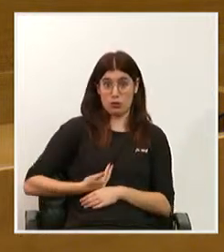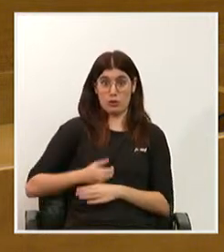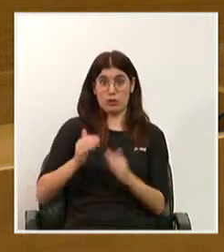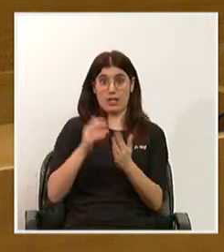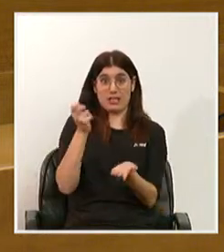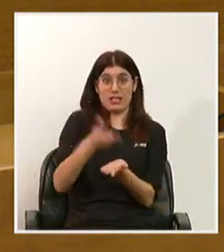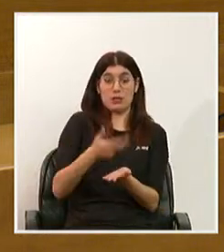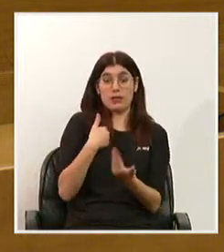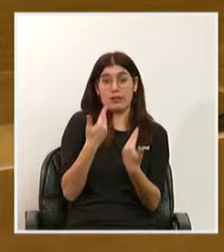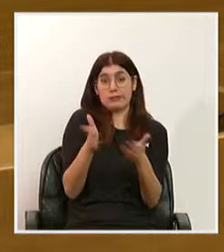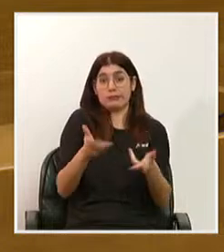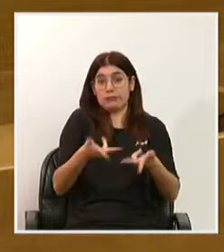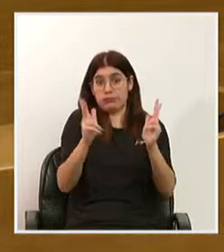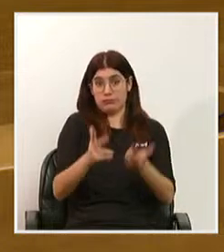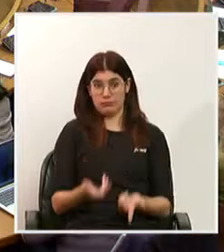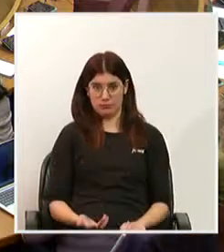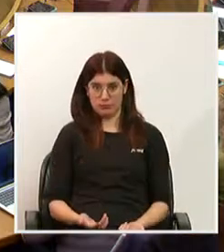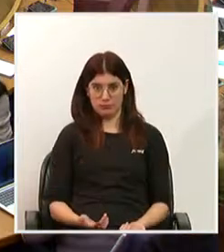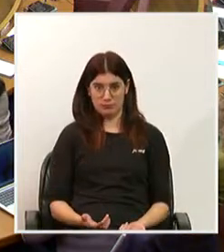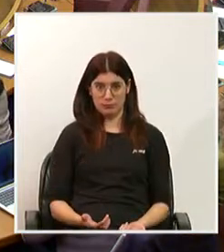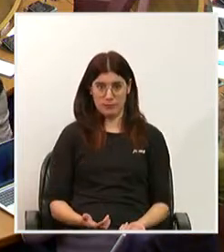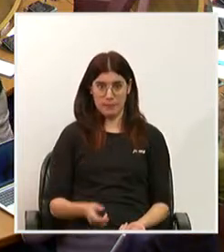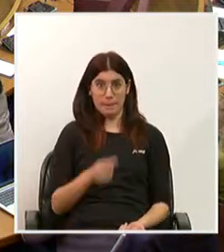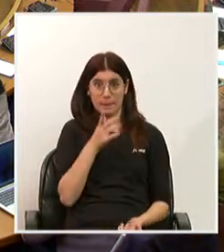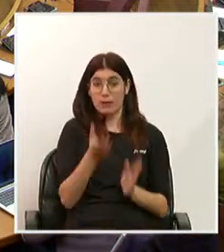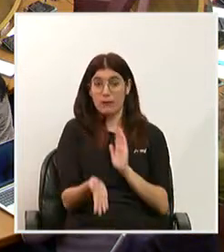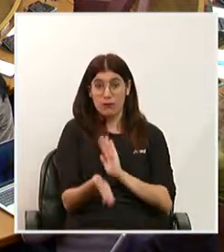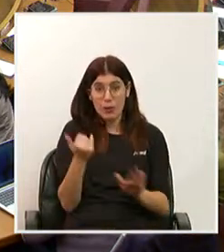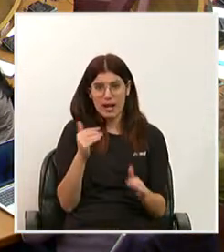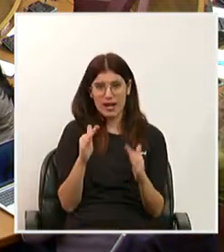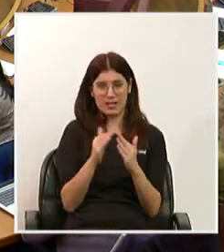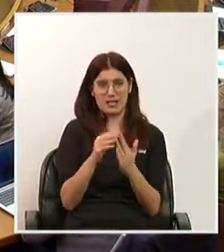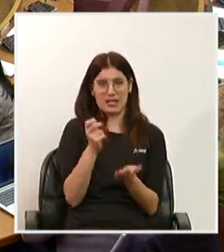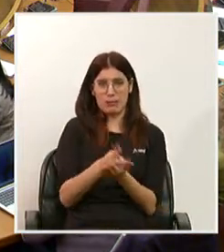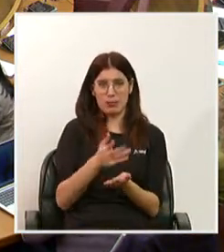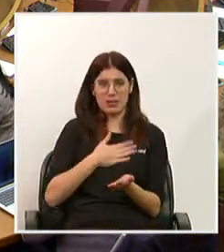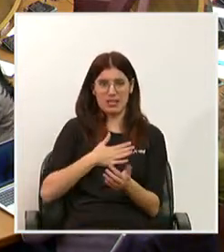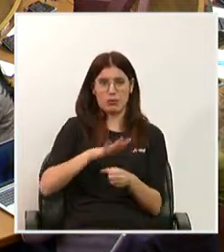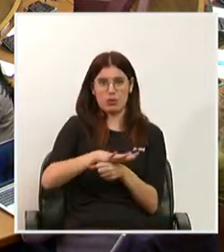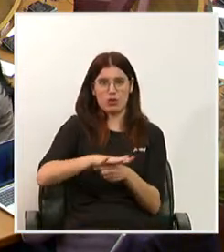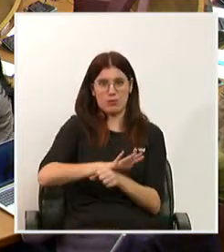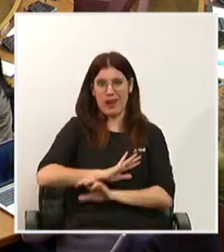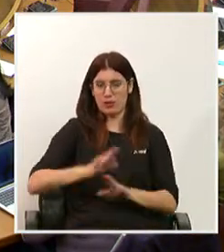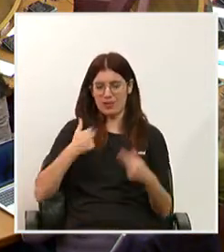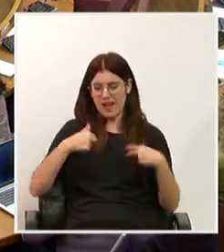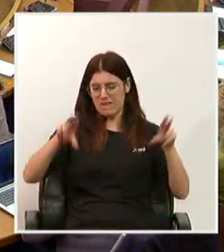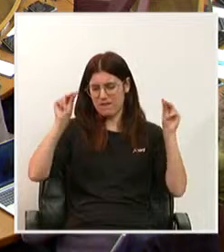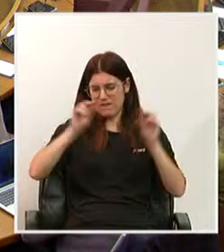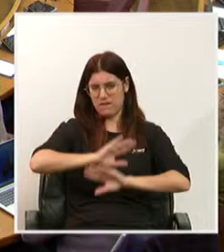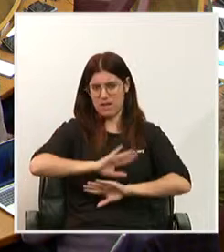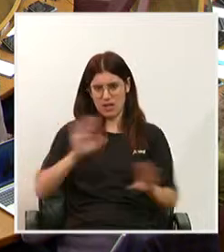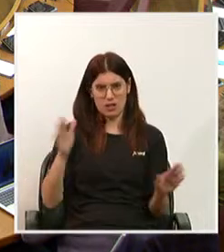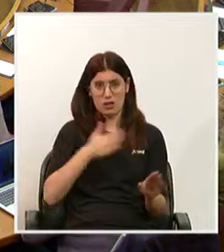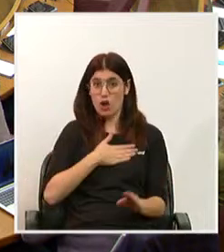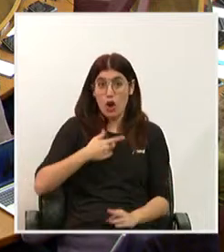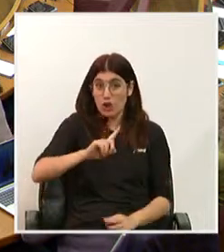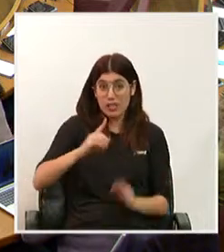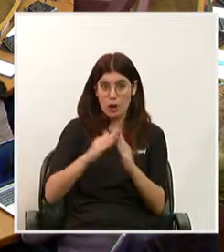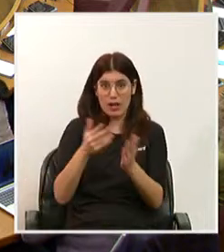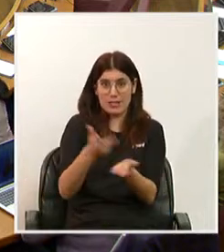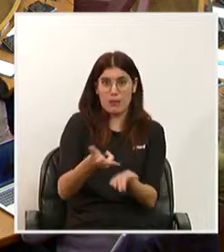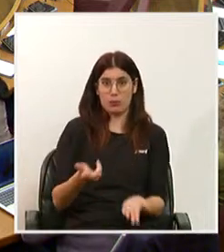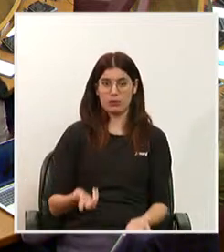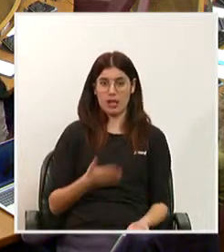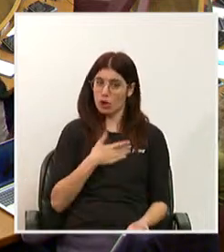permiten abrir y les digo una vez más fuera las casas de apuestas de nuestros trabadores ya está bien no las queremos Gracias